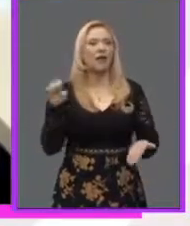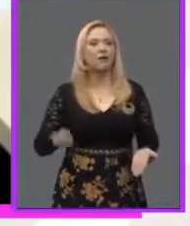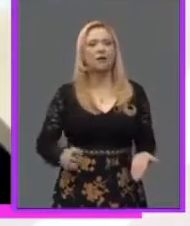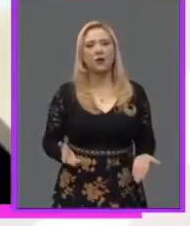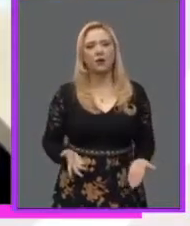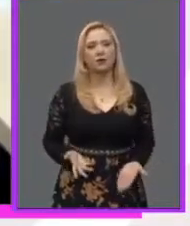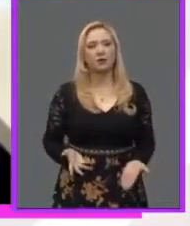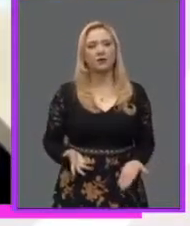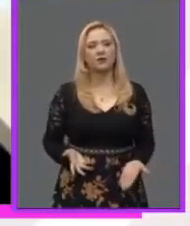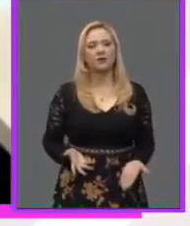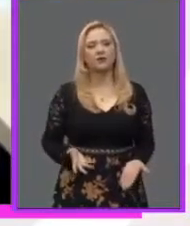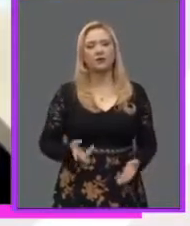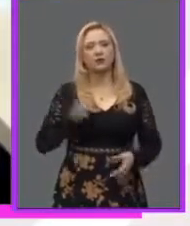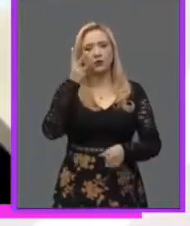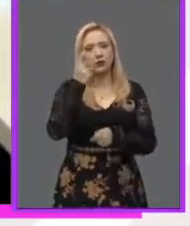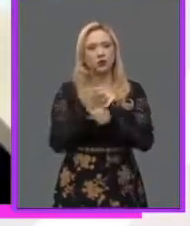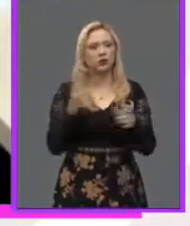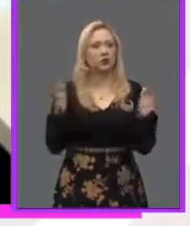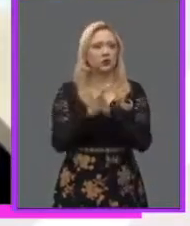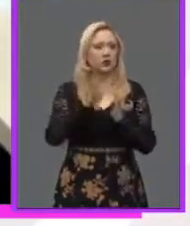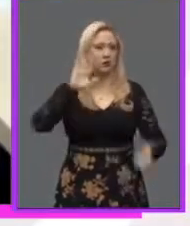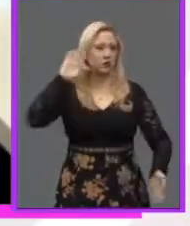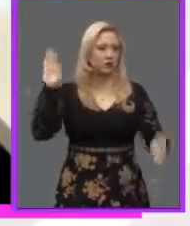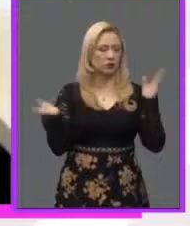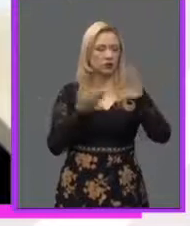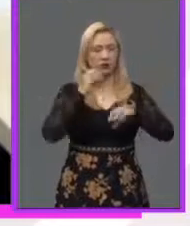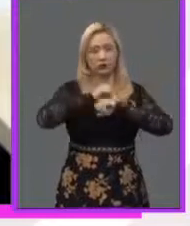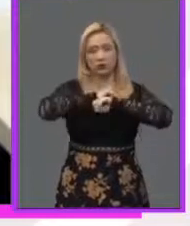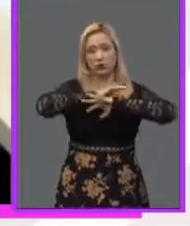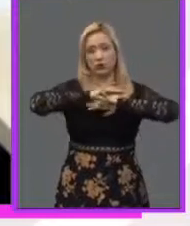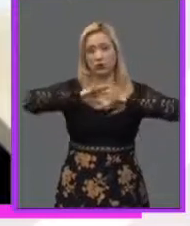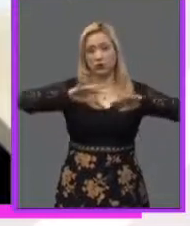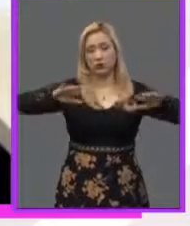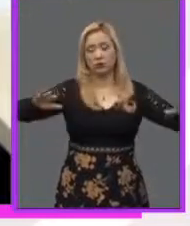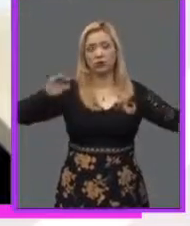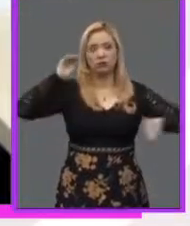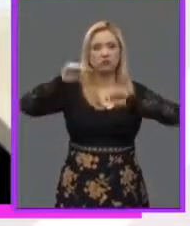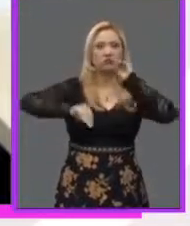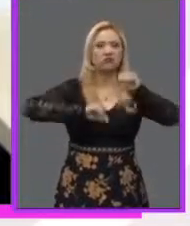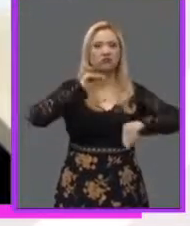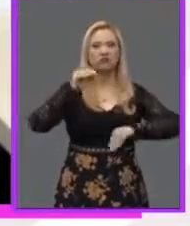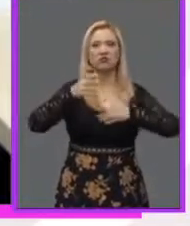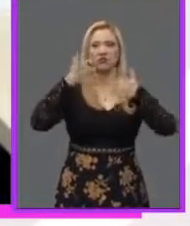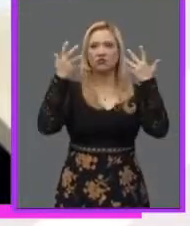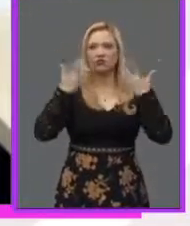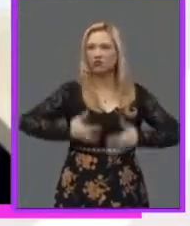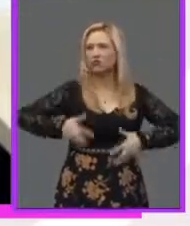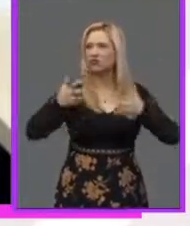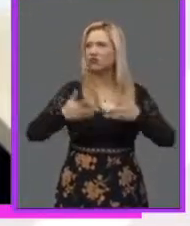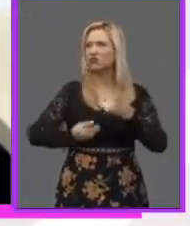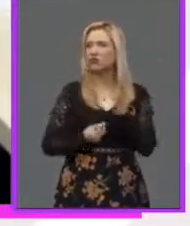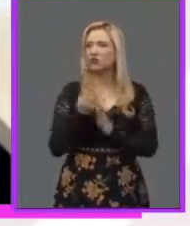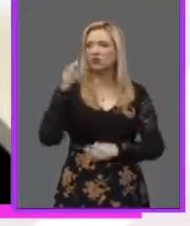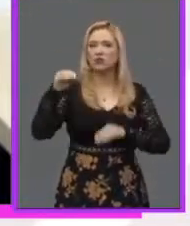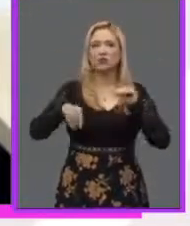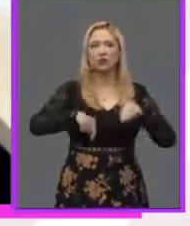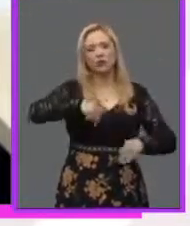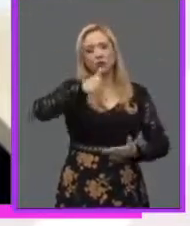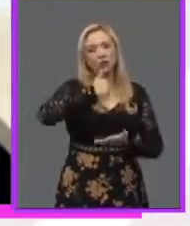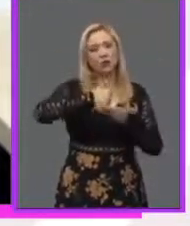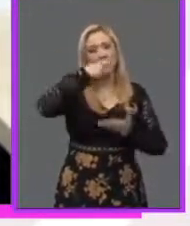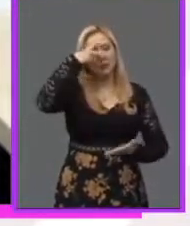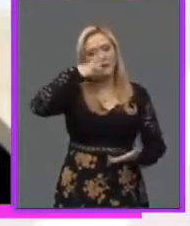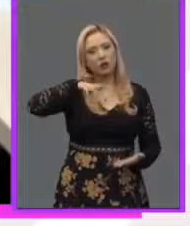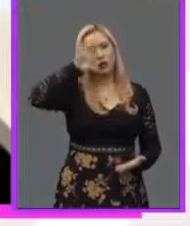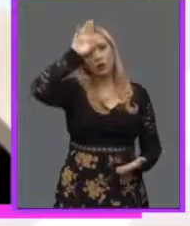Pensemos, por ejemplo, en el marco de la Segunda Guerra Mundial, cuando se da todo este boom de industrialización del país, que empieza a crecer mucho la Ciudad